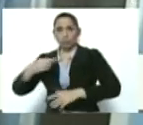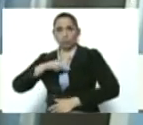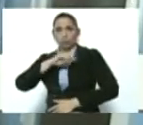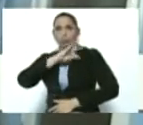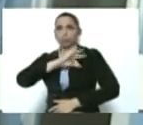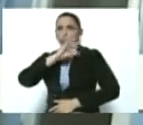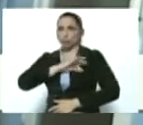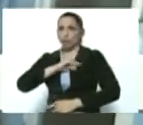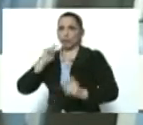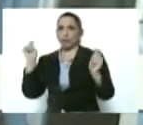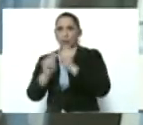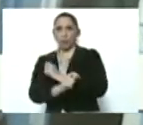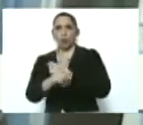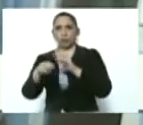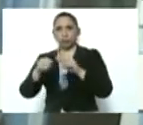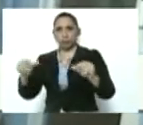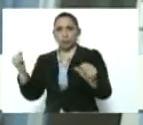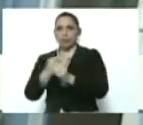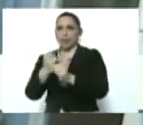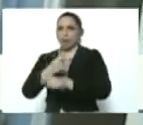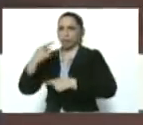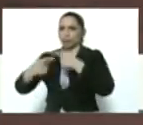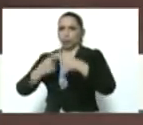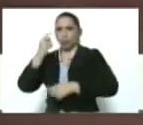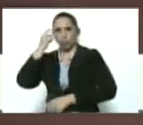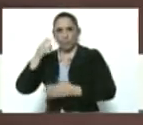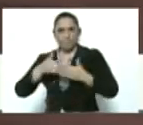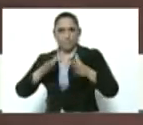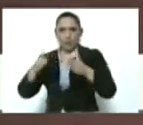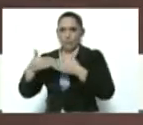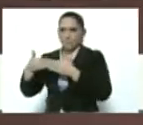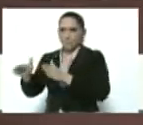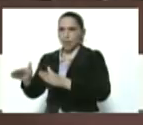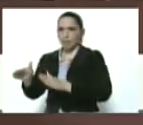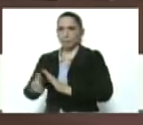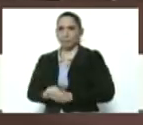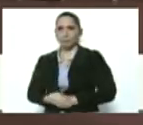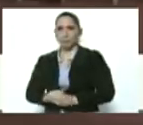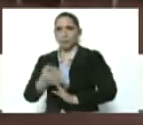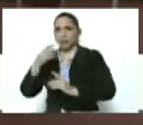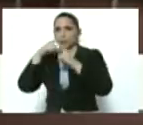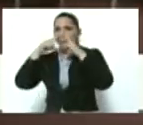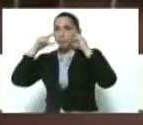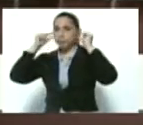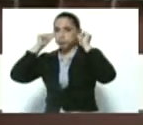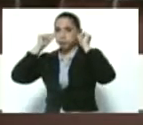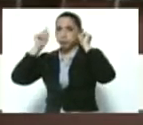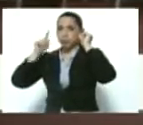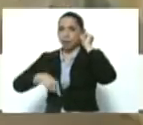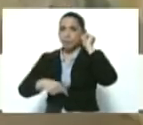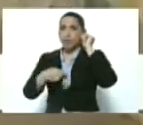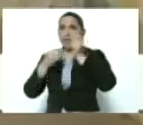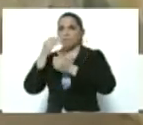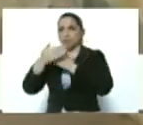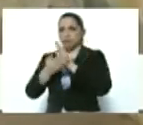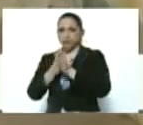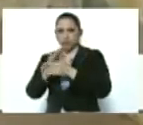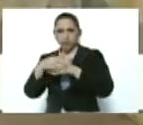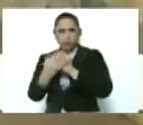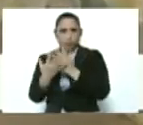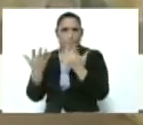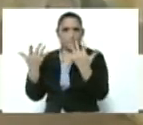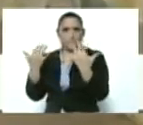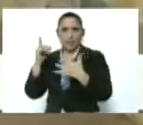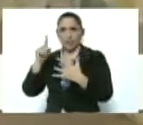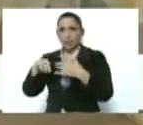territorio estamos trabajando día a día garantizando pues nuestros tapaboca nuestros aseos de nuestras manos el tema de